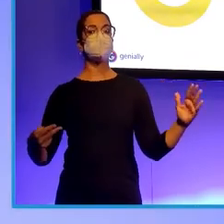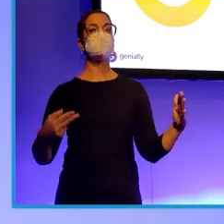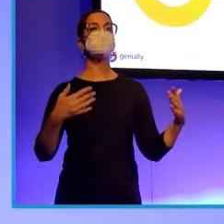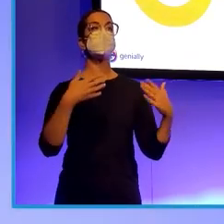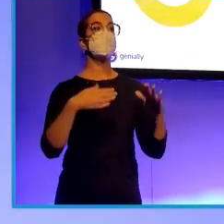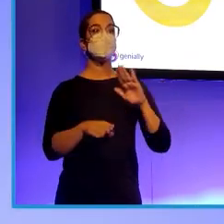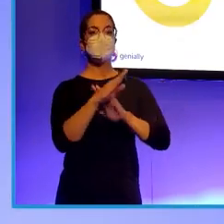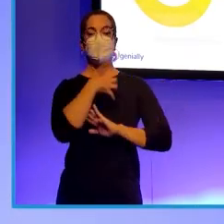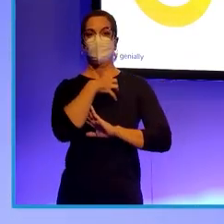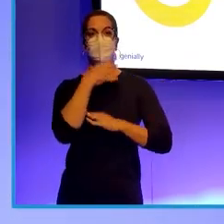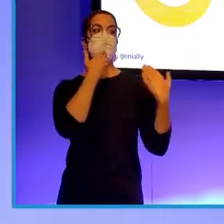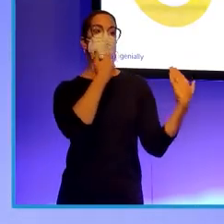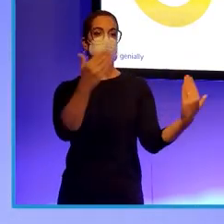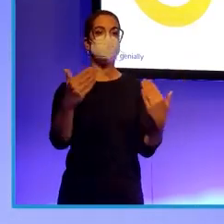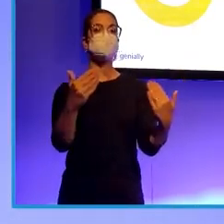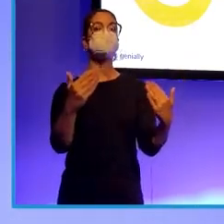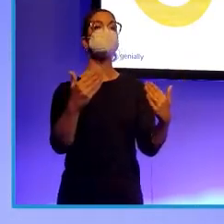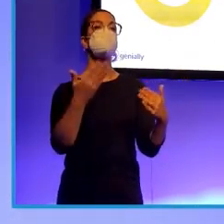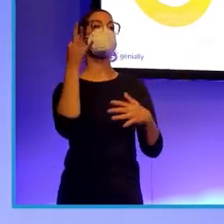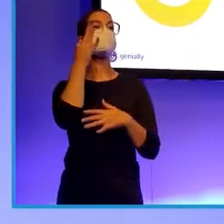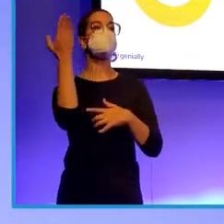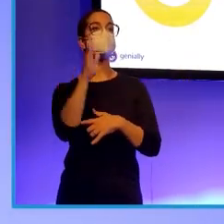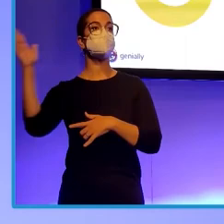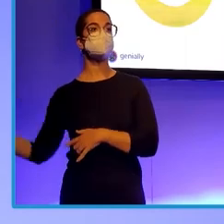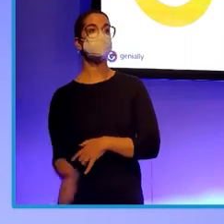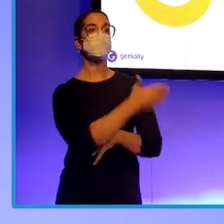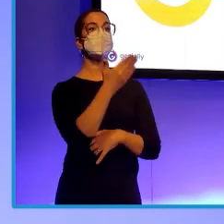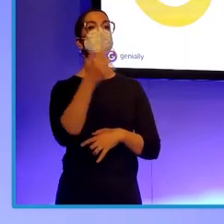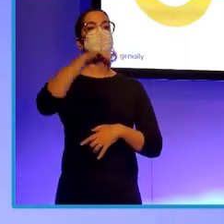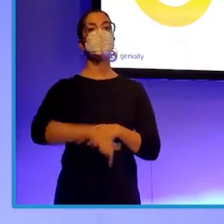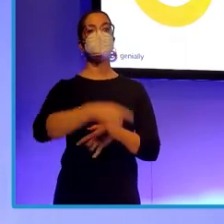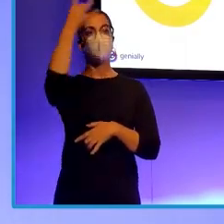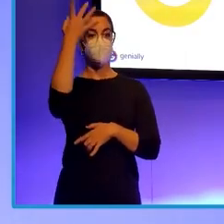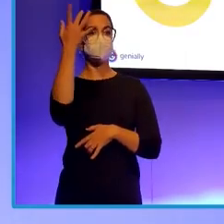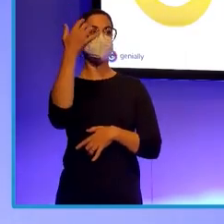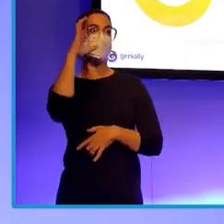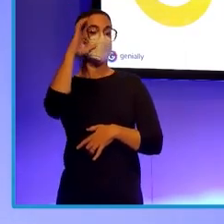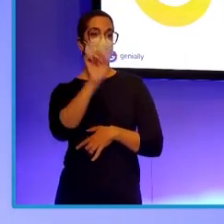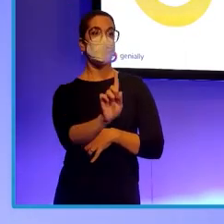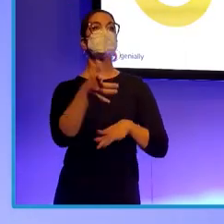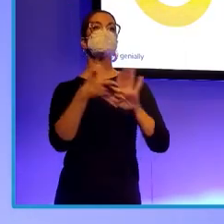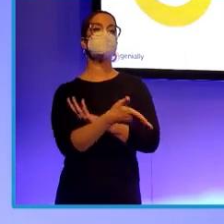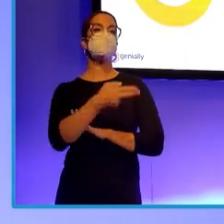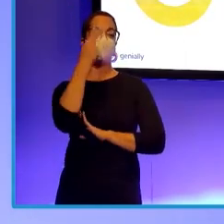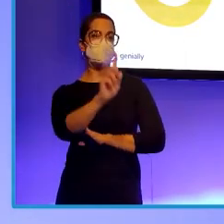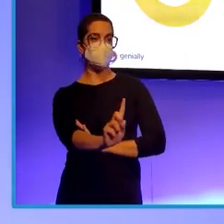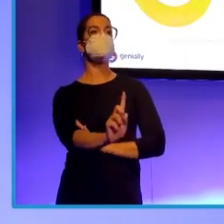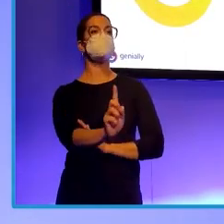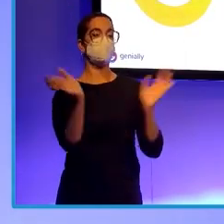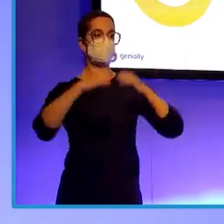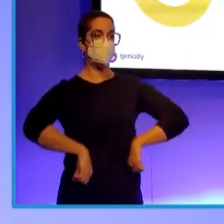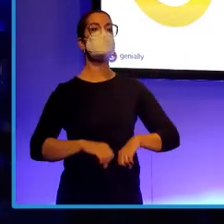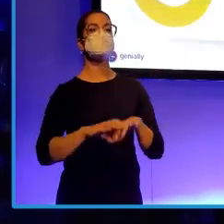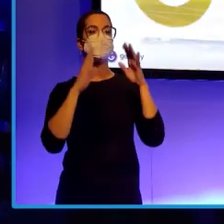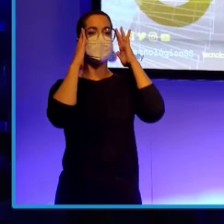gracias tengo que dar paso a la presentadora pero las ideas que no les escuchemos aquí en público no significa que no las queremos escuchar dado que nos veremos en el hogar gomero muchas